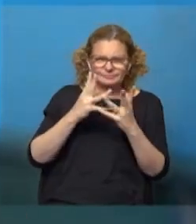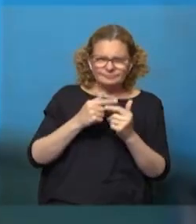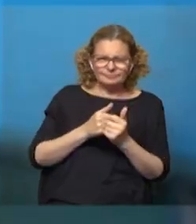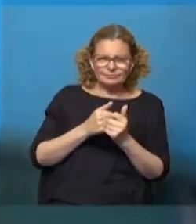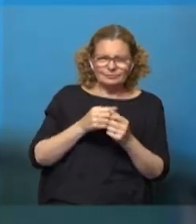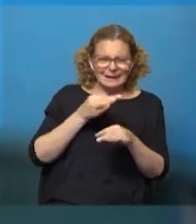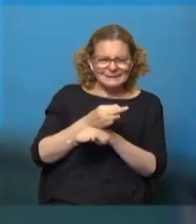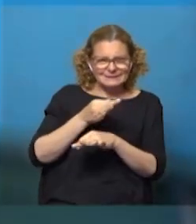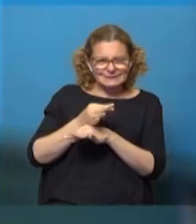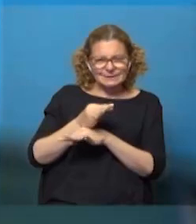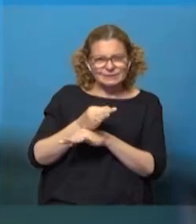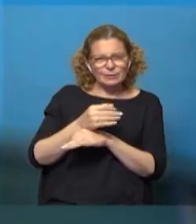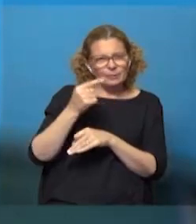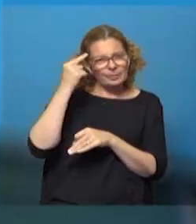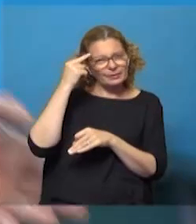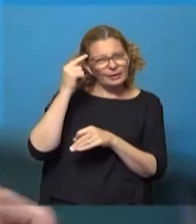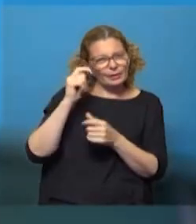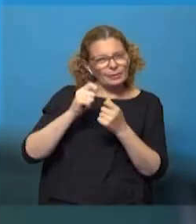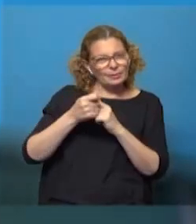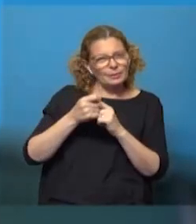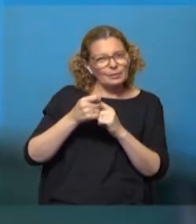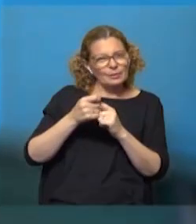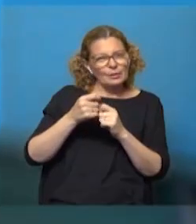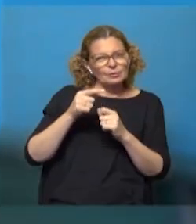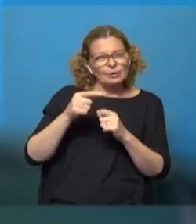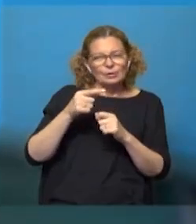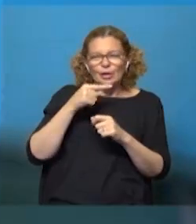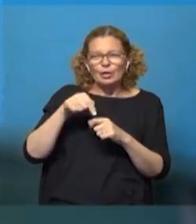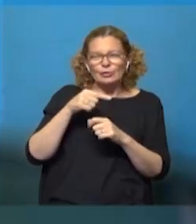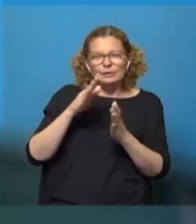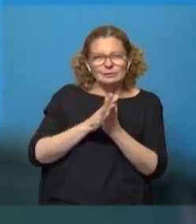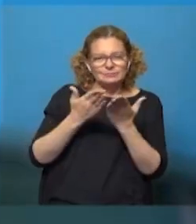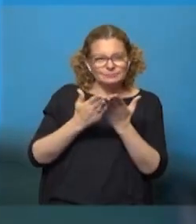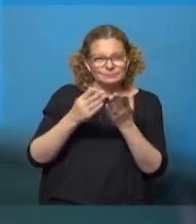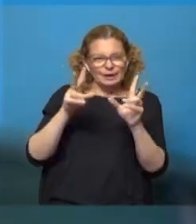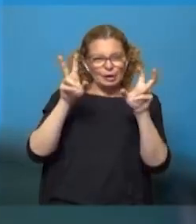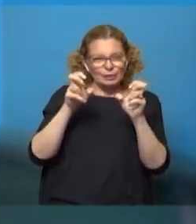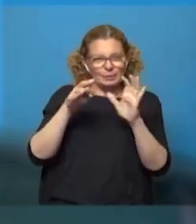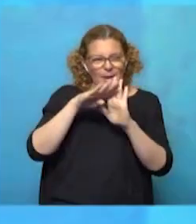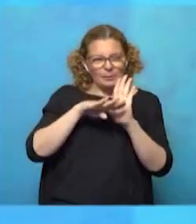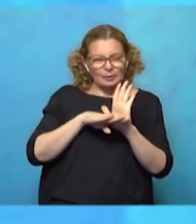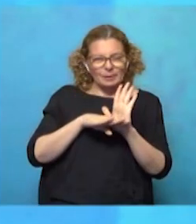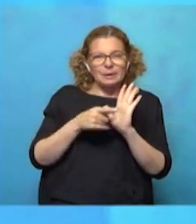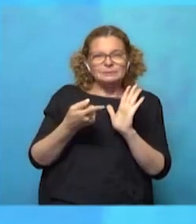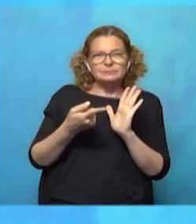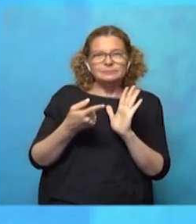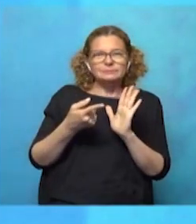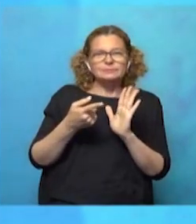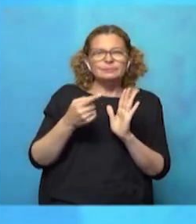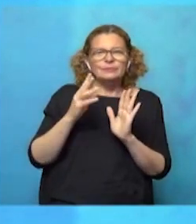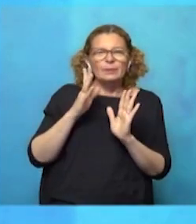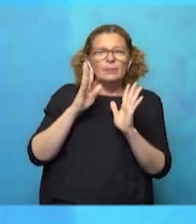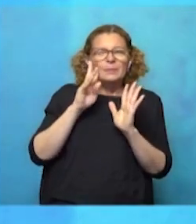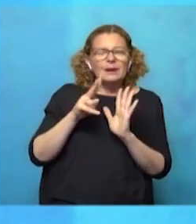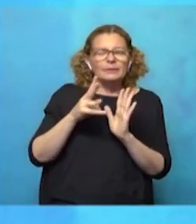la enseñanza tratando de manipular las bibliografías y los enunciados de los temas del programa ahora Carlos desde el punto